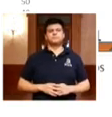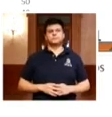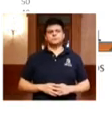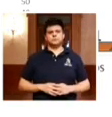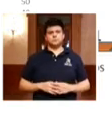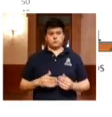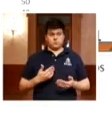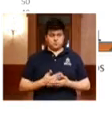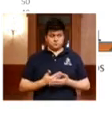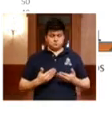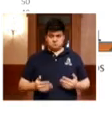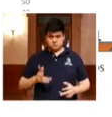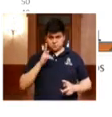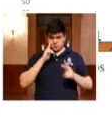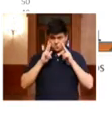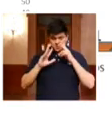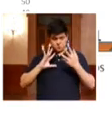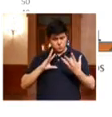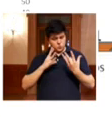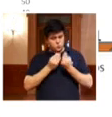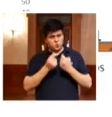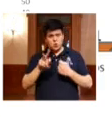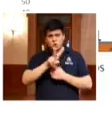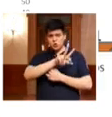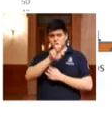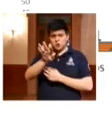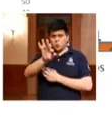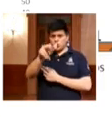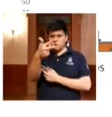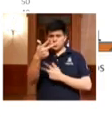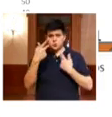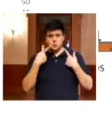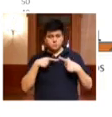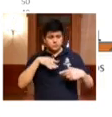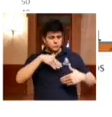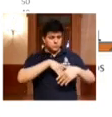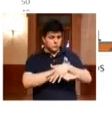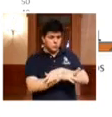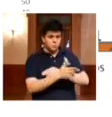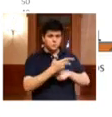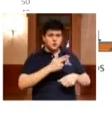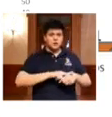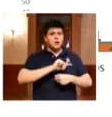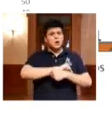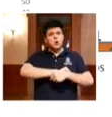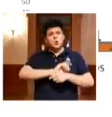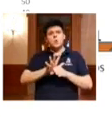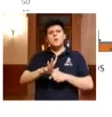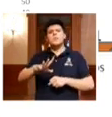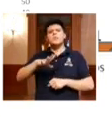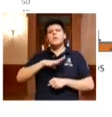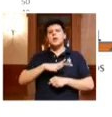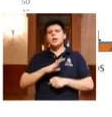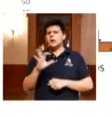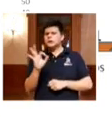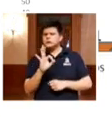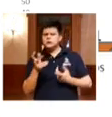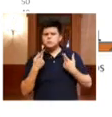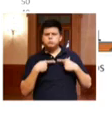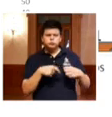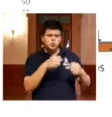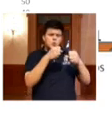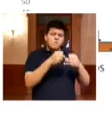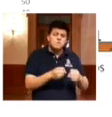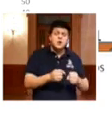Hoy tenemos 248 personas hospitalizadas por COVID, ya sea casos confirmados